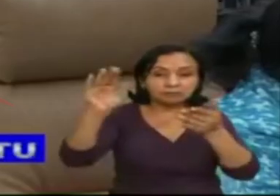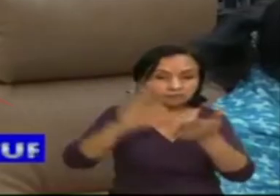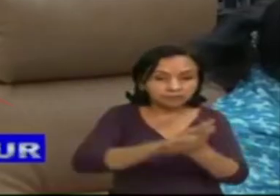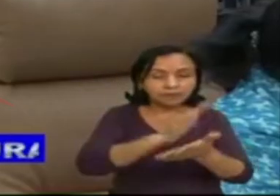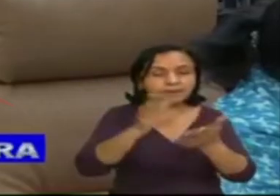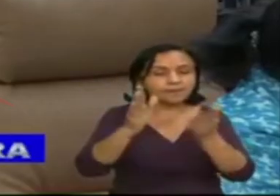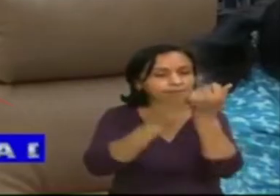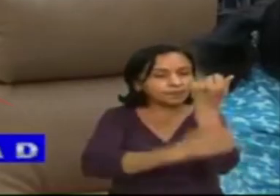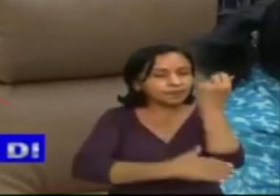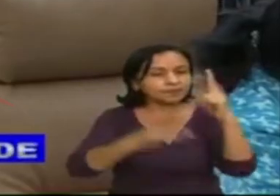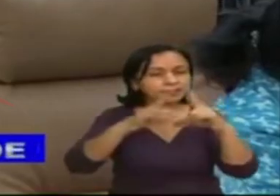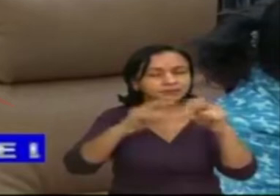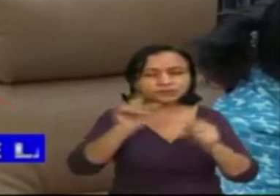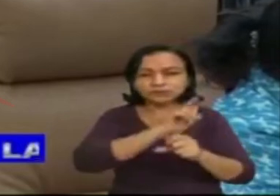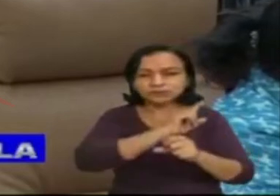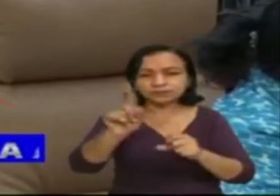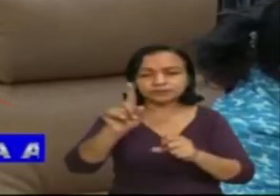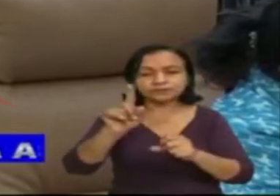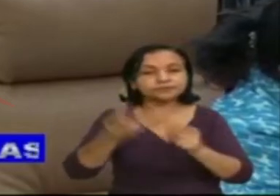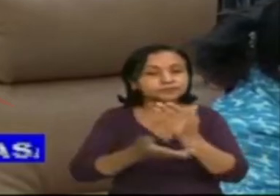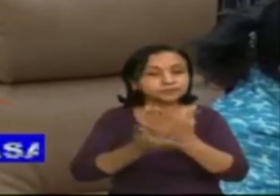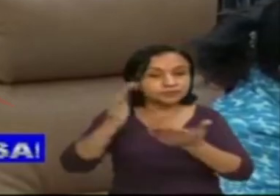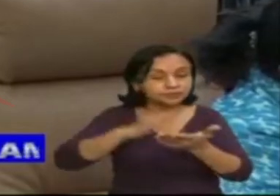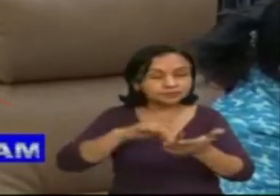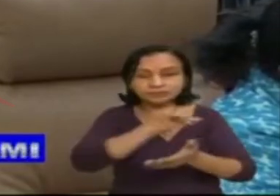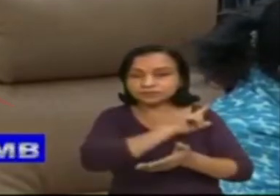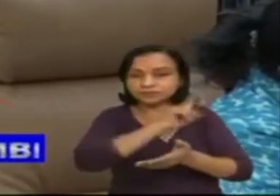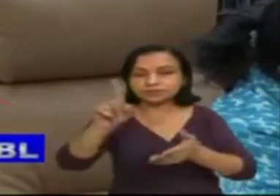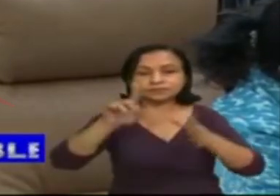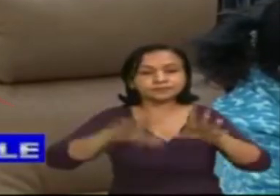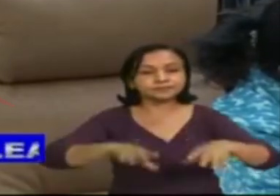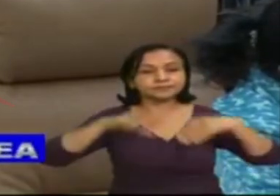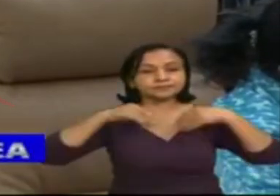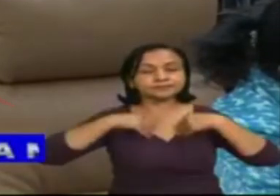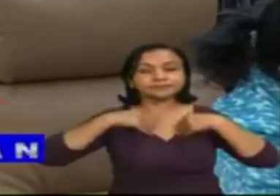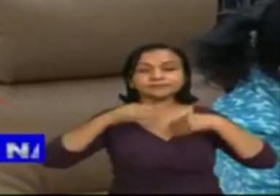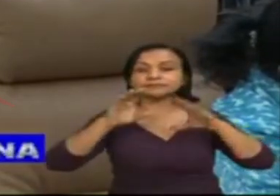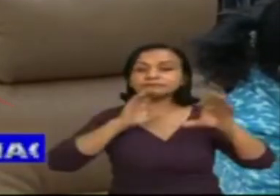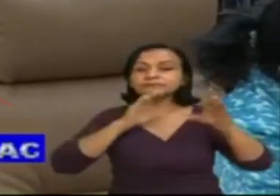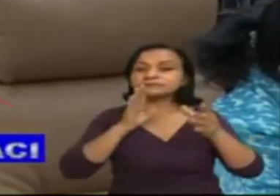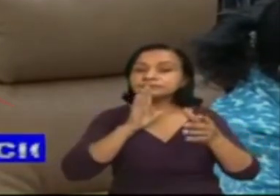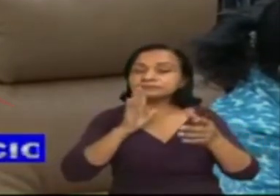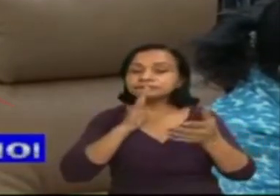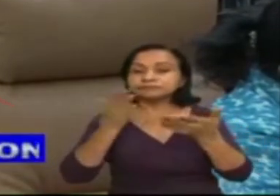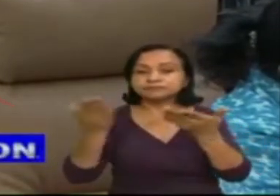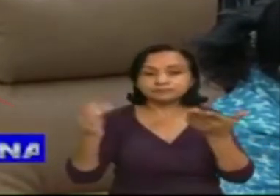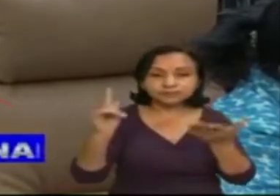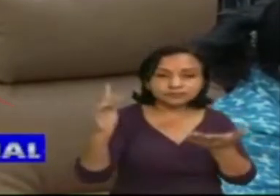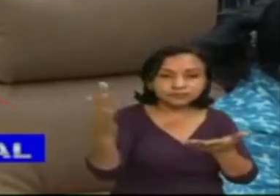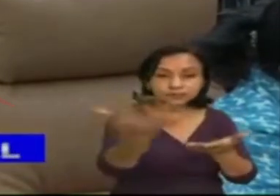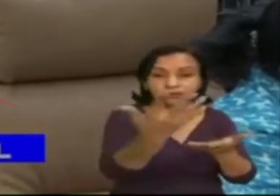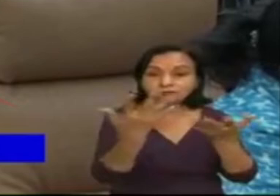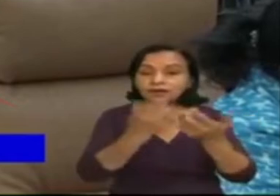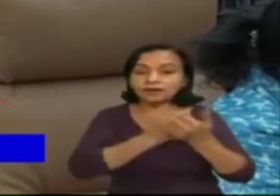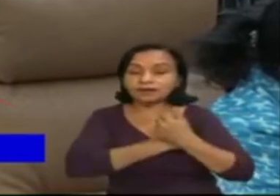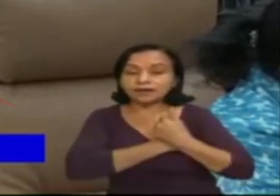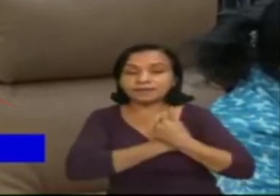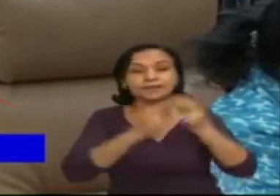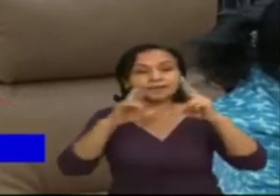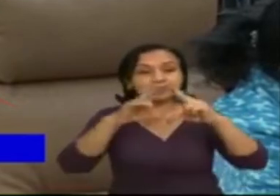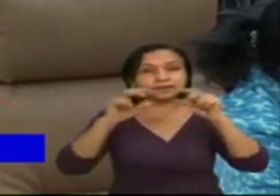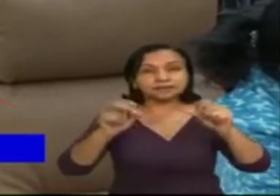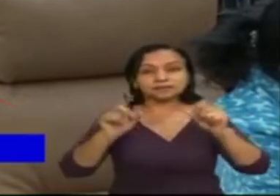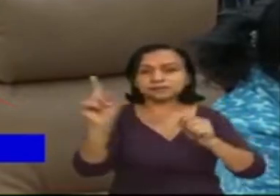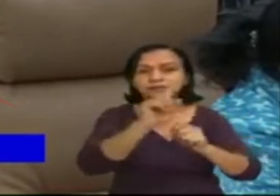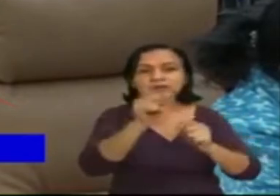los pobres de este país. Eso es lo que no vamos a permitir. En ese diálogo van a caber todos los que amen a Nicaragua, no los